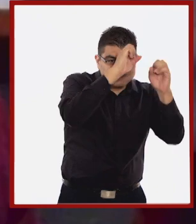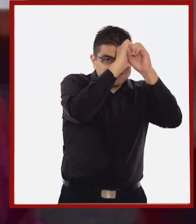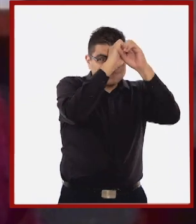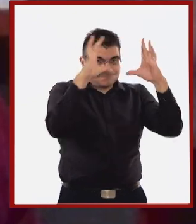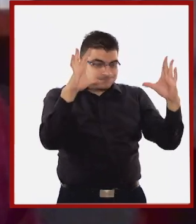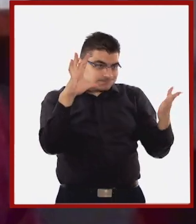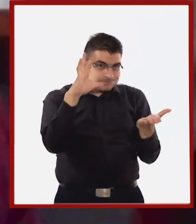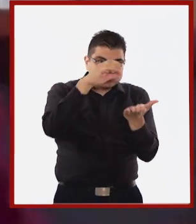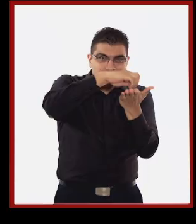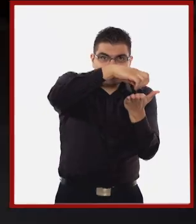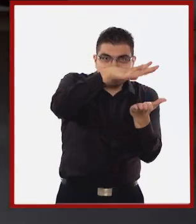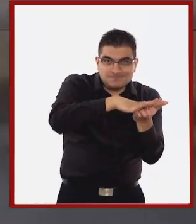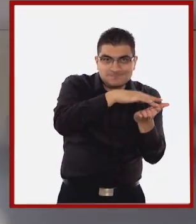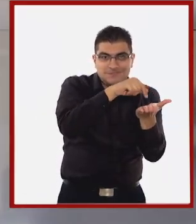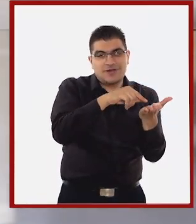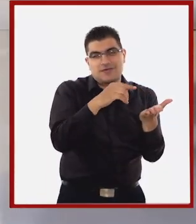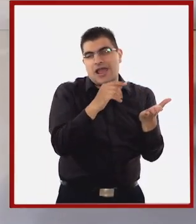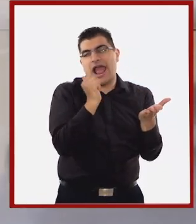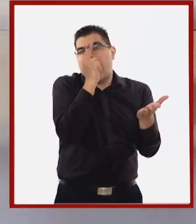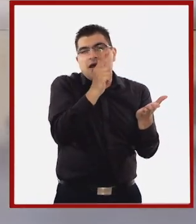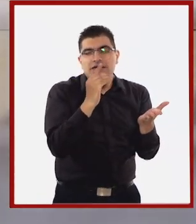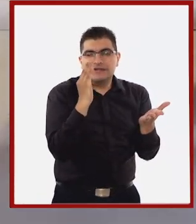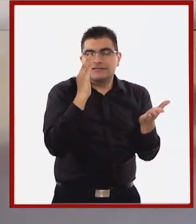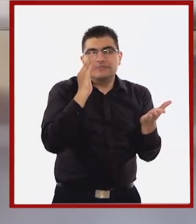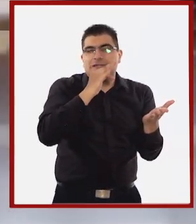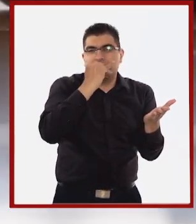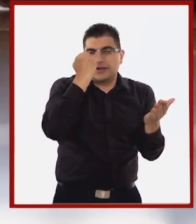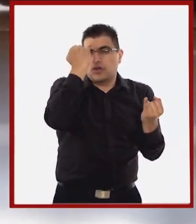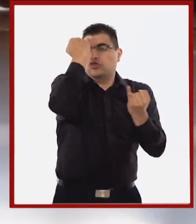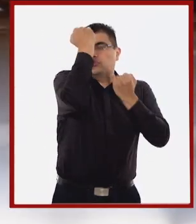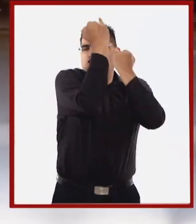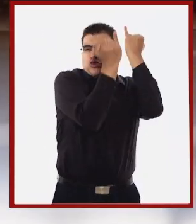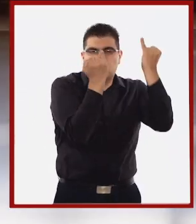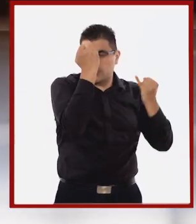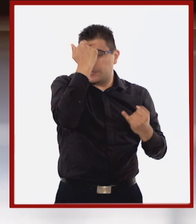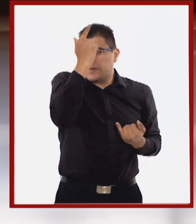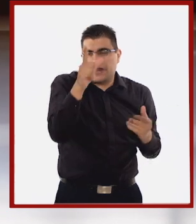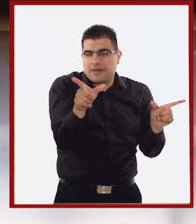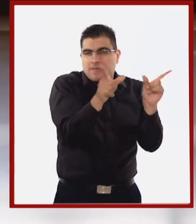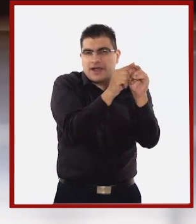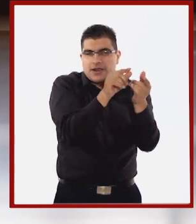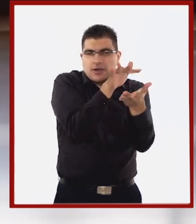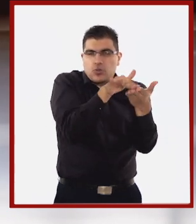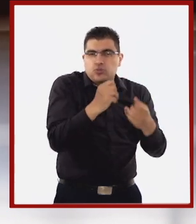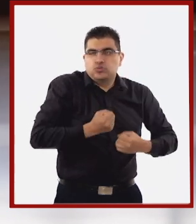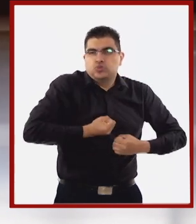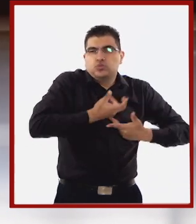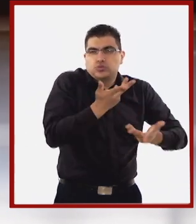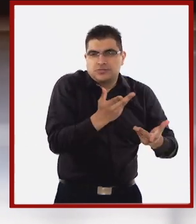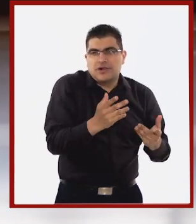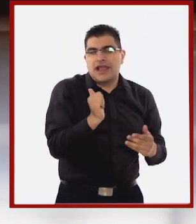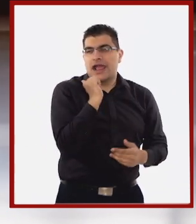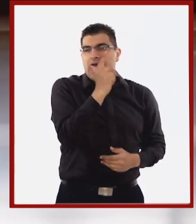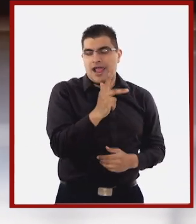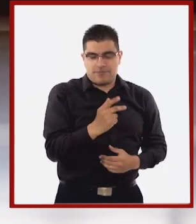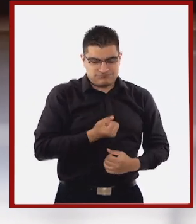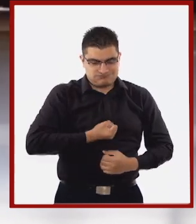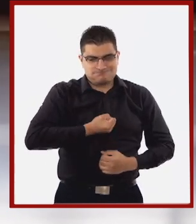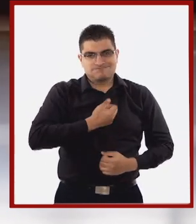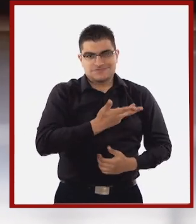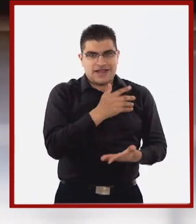lo ficticio, ¿no? En el mundo del verso también, por ejemplo, ¿no? Alguien inventado que sin